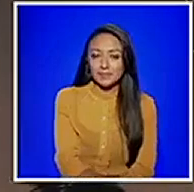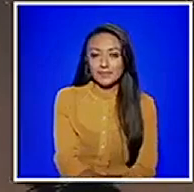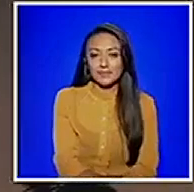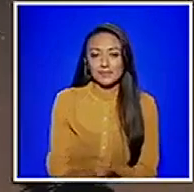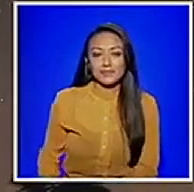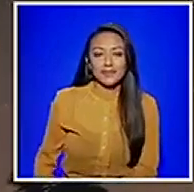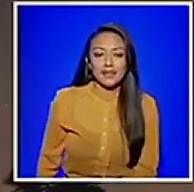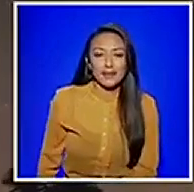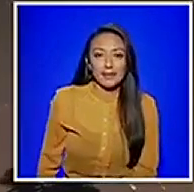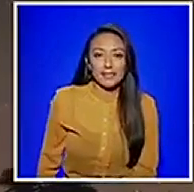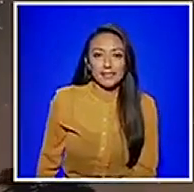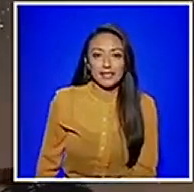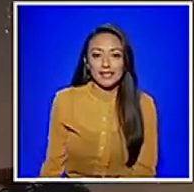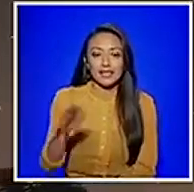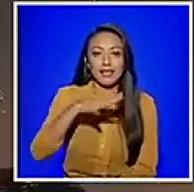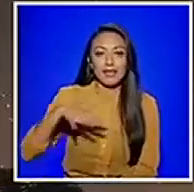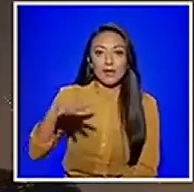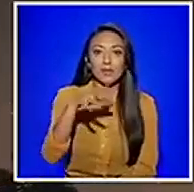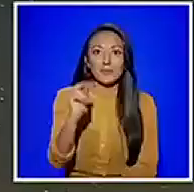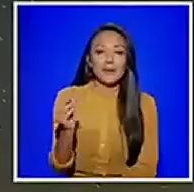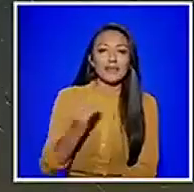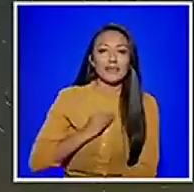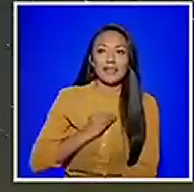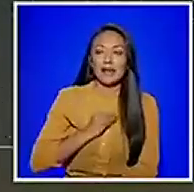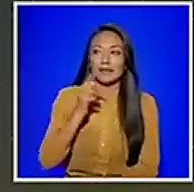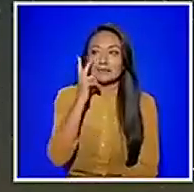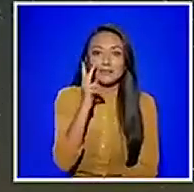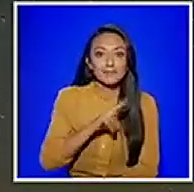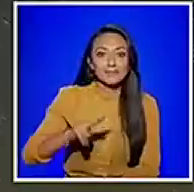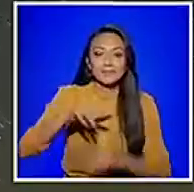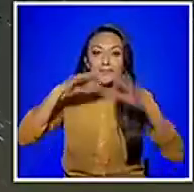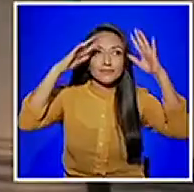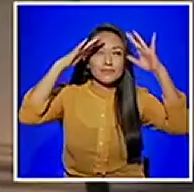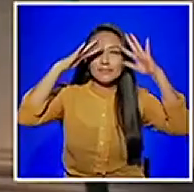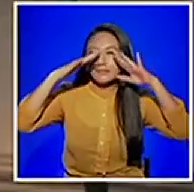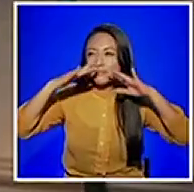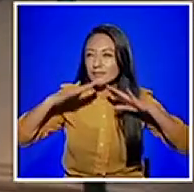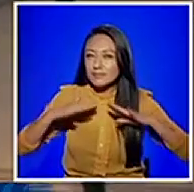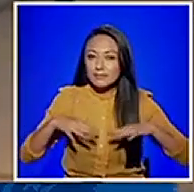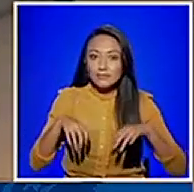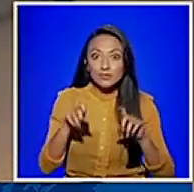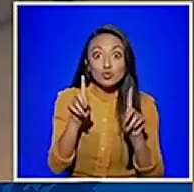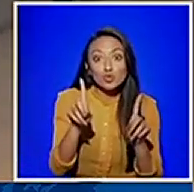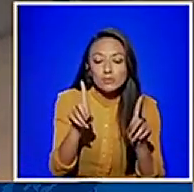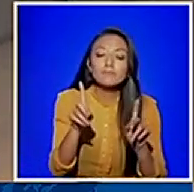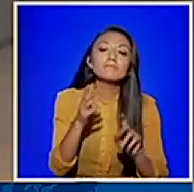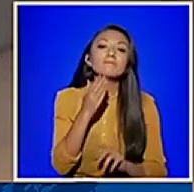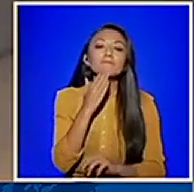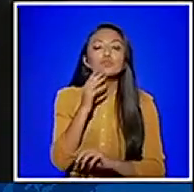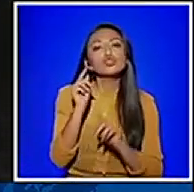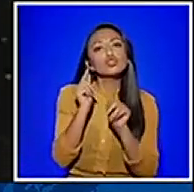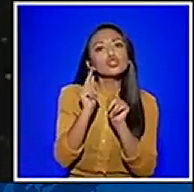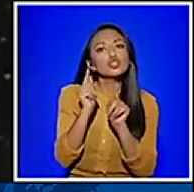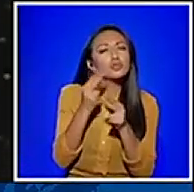Hay espectáculos estelares que no ocurren con frecuencia. Uno de esos es el paso del cometa Leonard cerca de la Tierra